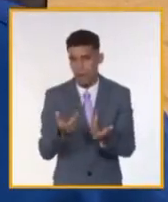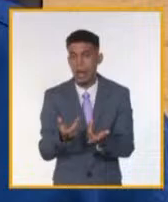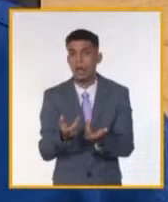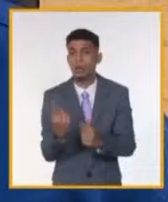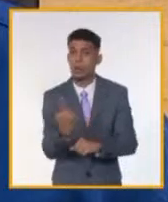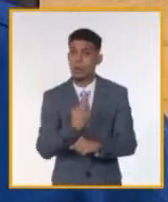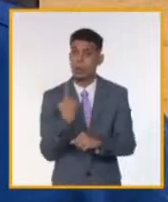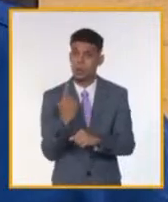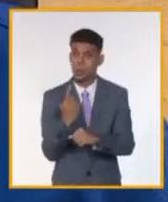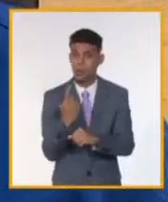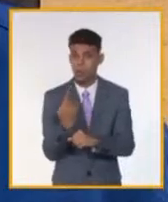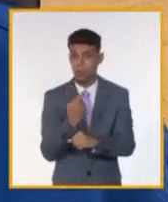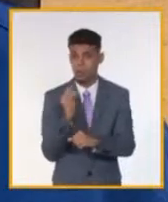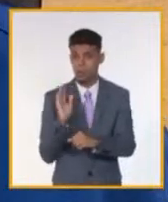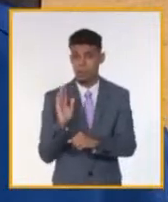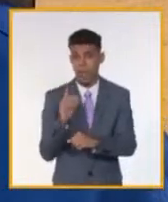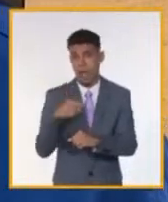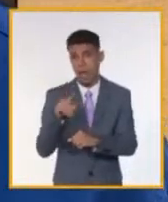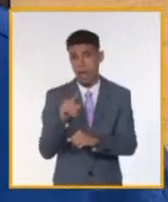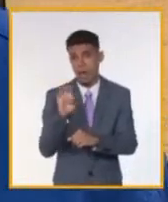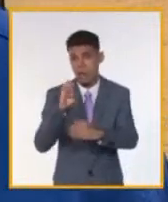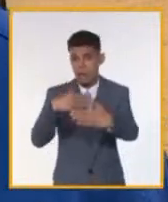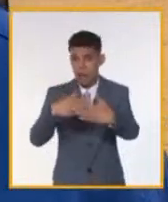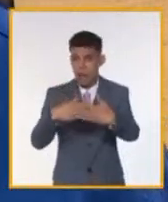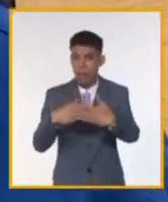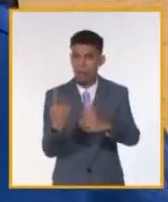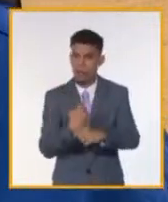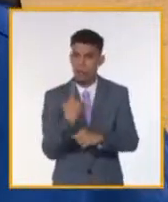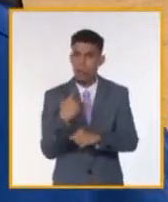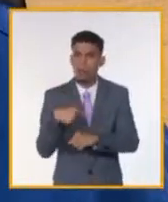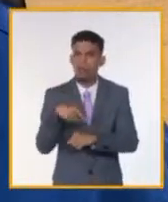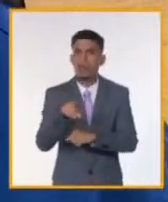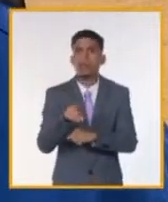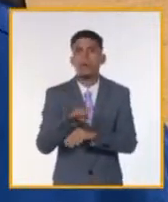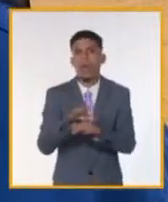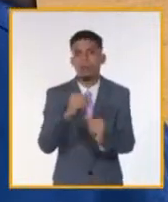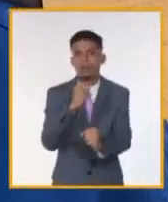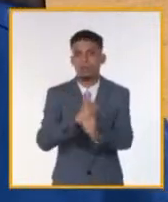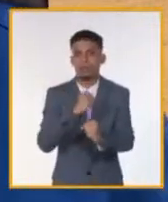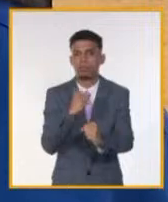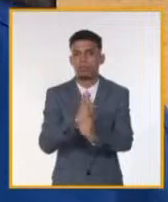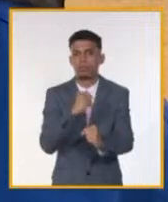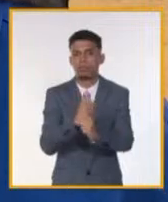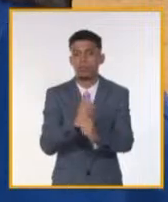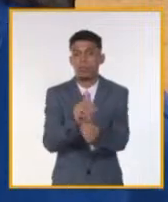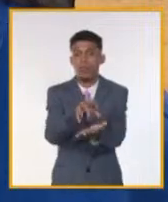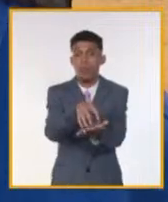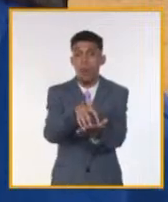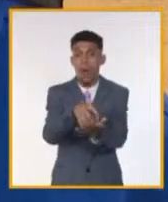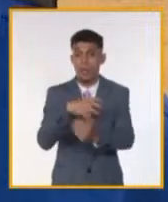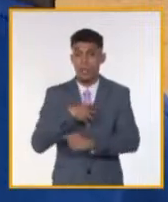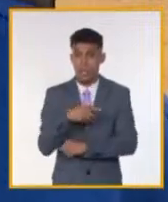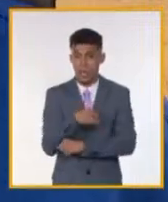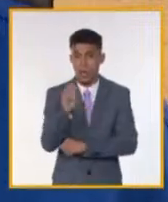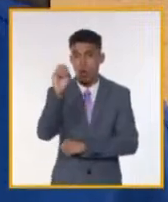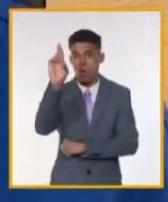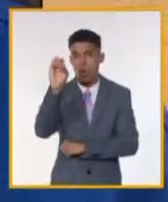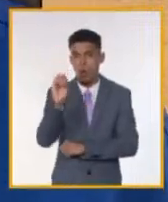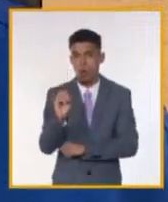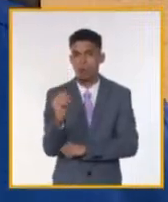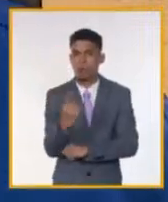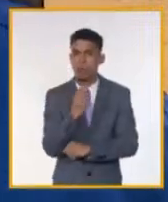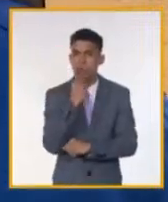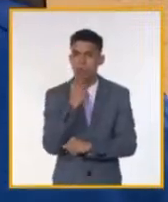continuidad y un crecimiento también a la planta de oro Golden Hill. Así la alimentábamos y